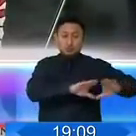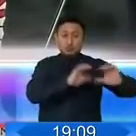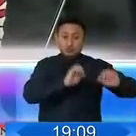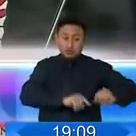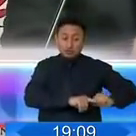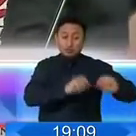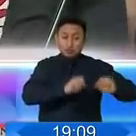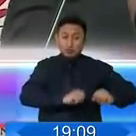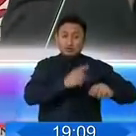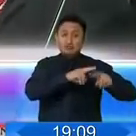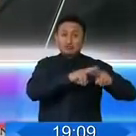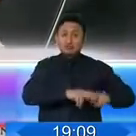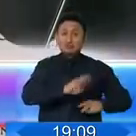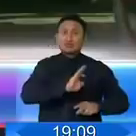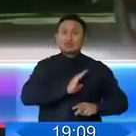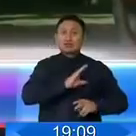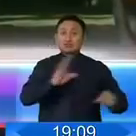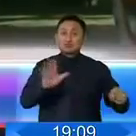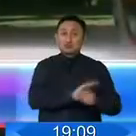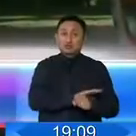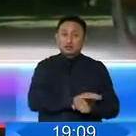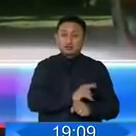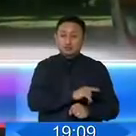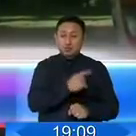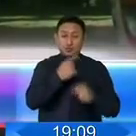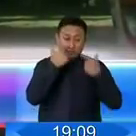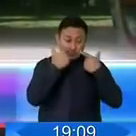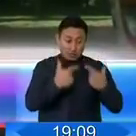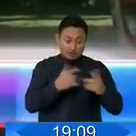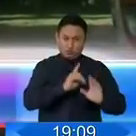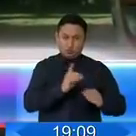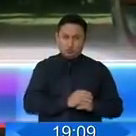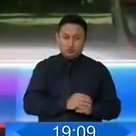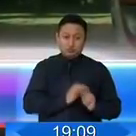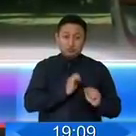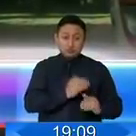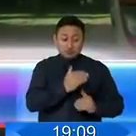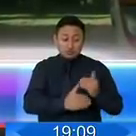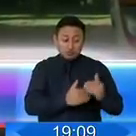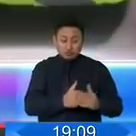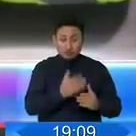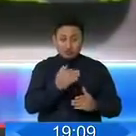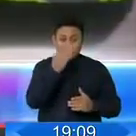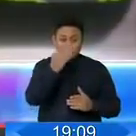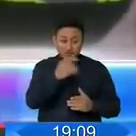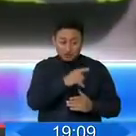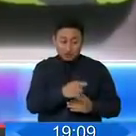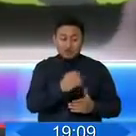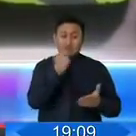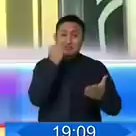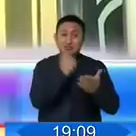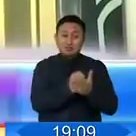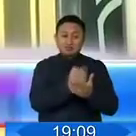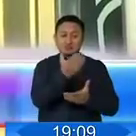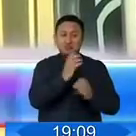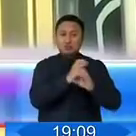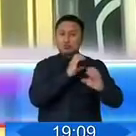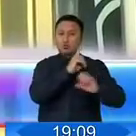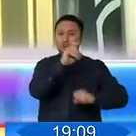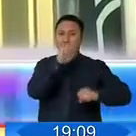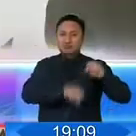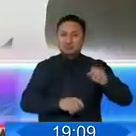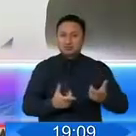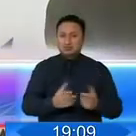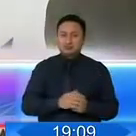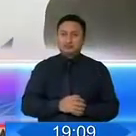mecanismos para una revisión técnica completa y no solo ocular. Eso evitará, aseguran, que sean matriculados vehículos en malas